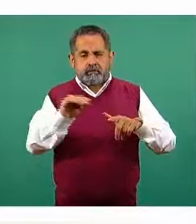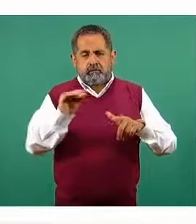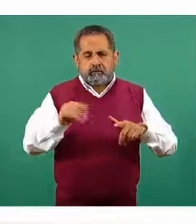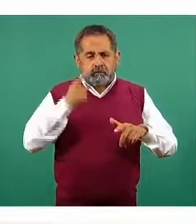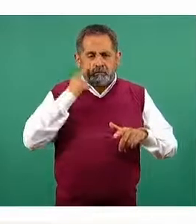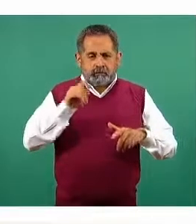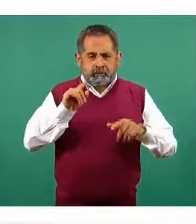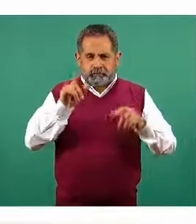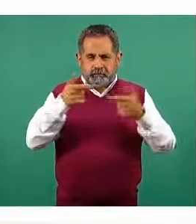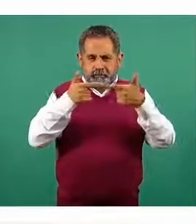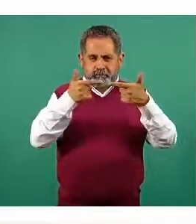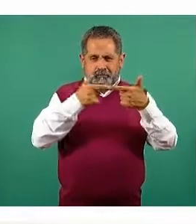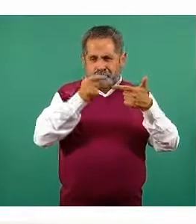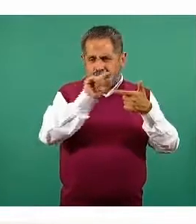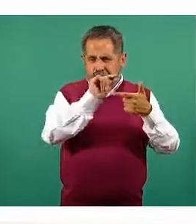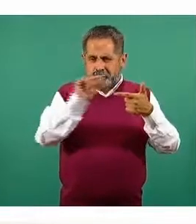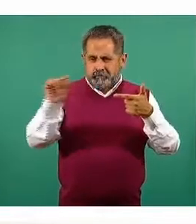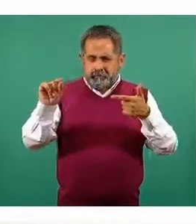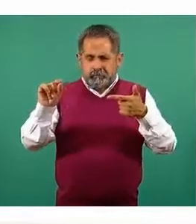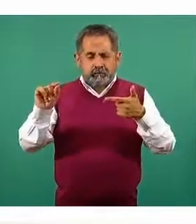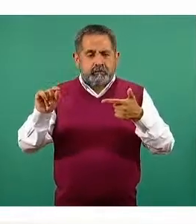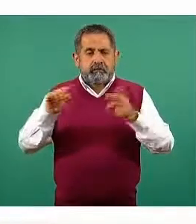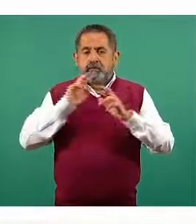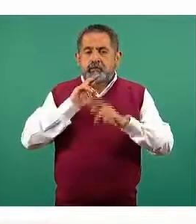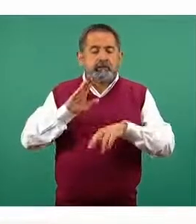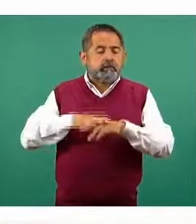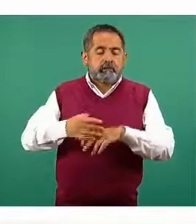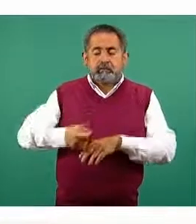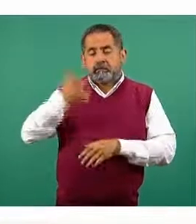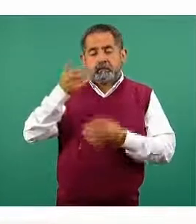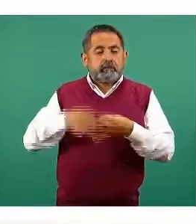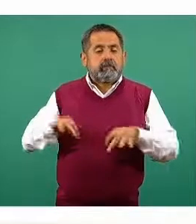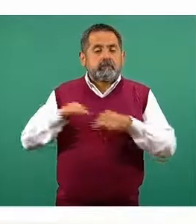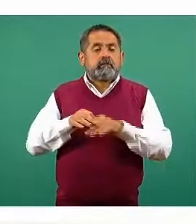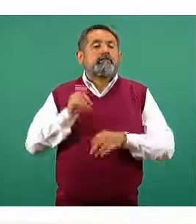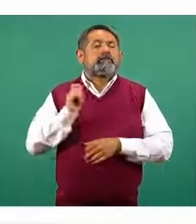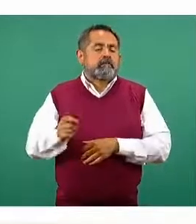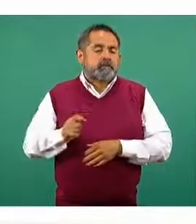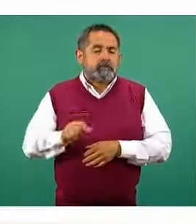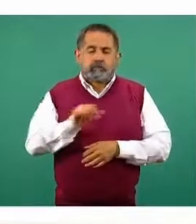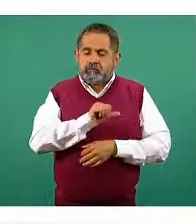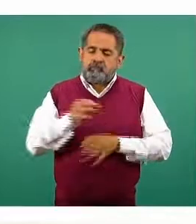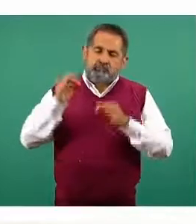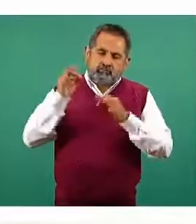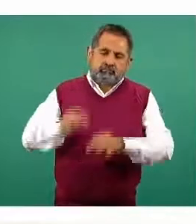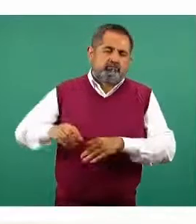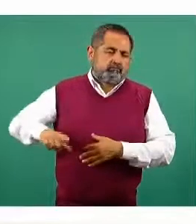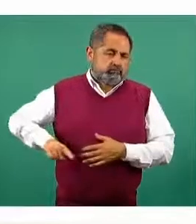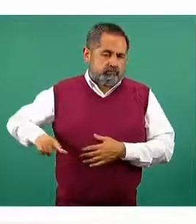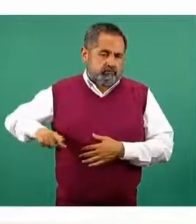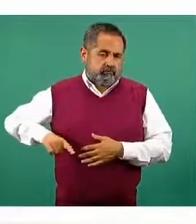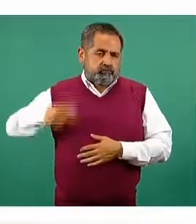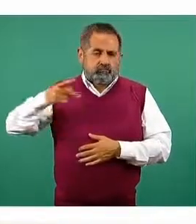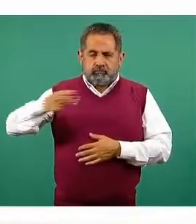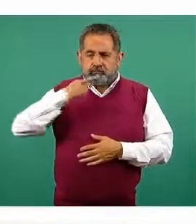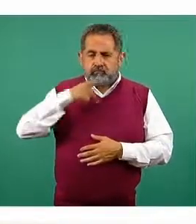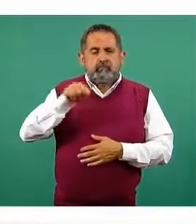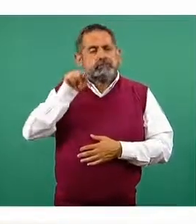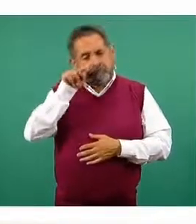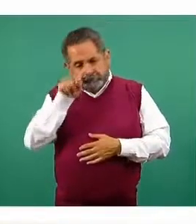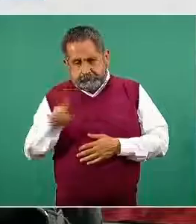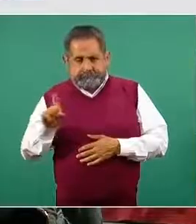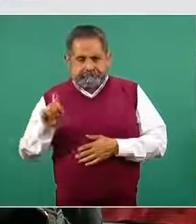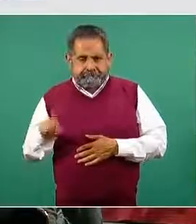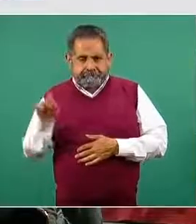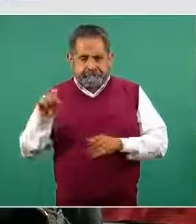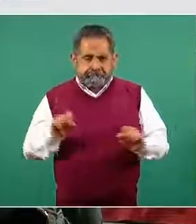la búsqueda, que den prioridad a los resultados principales de lo que son los sitios oficiales de